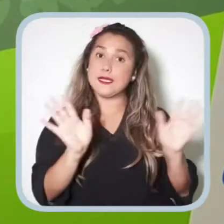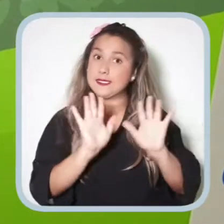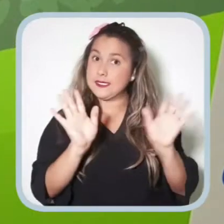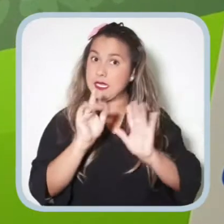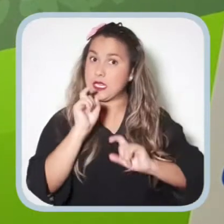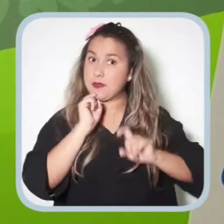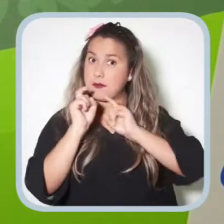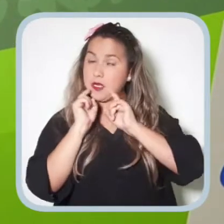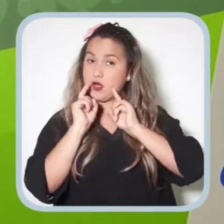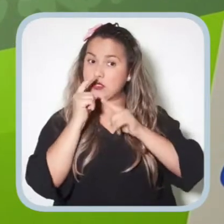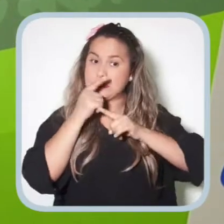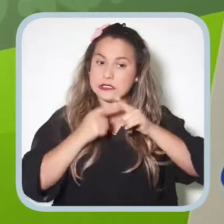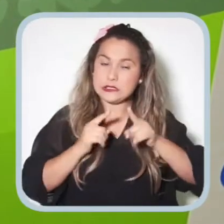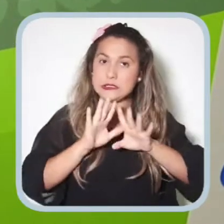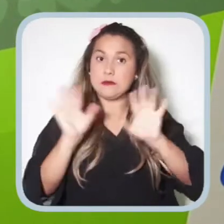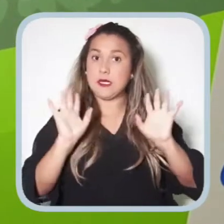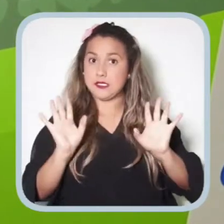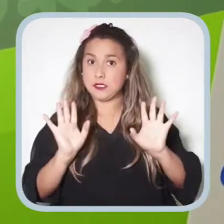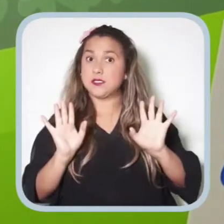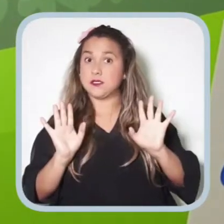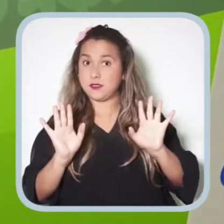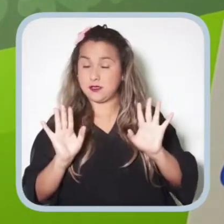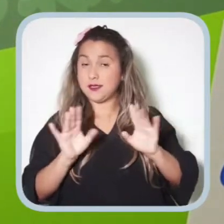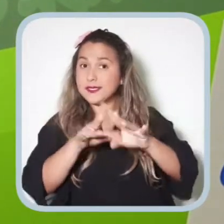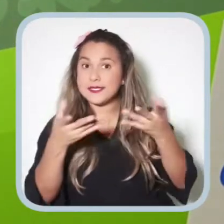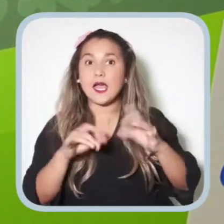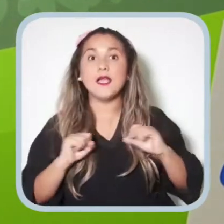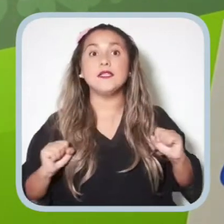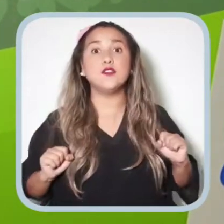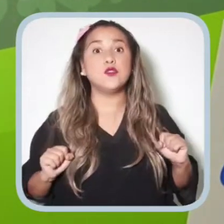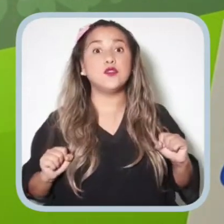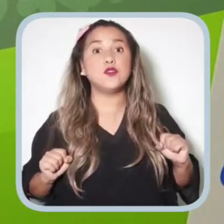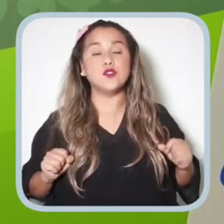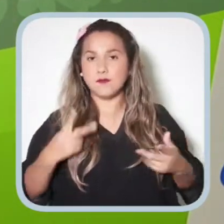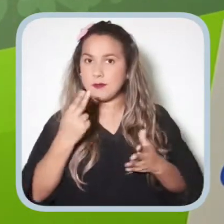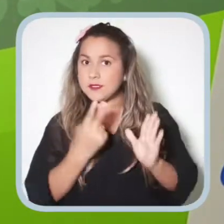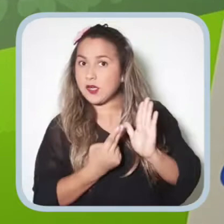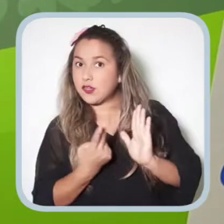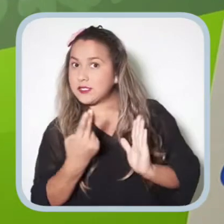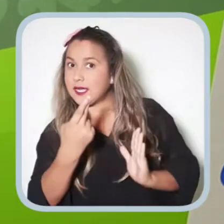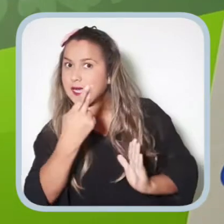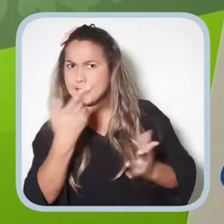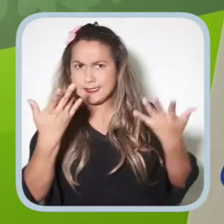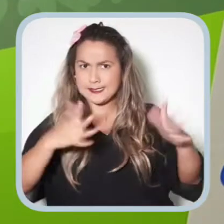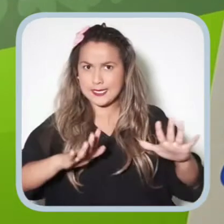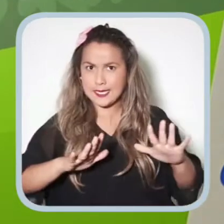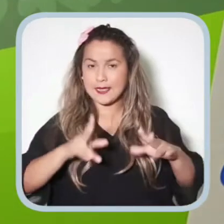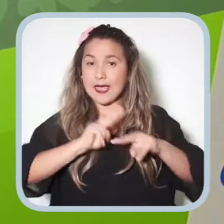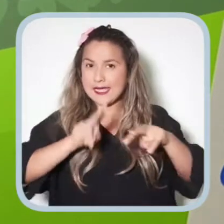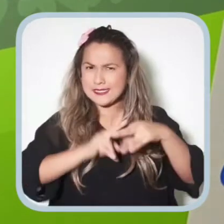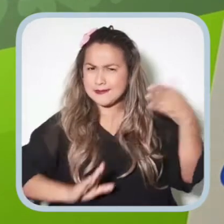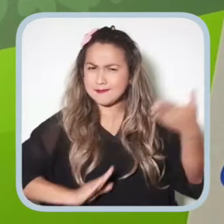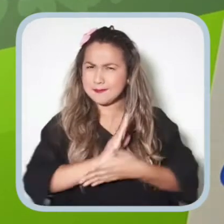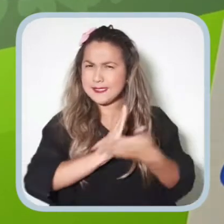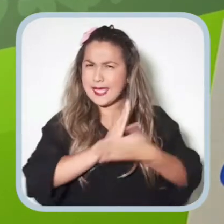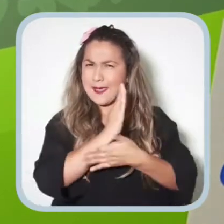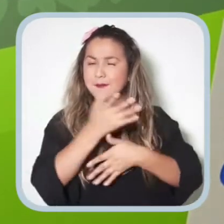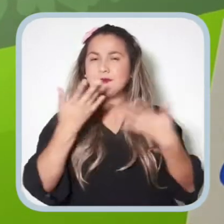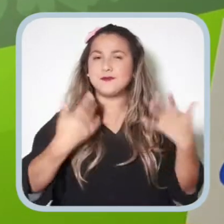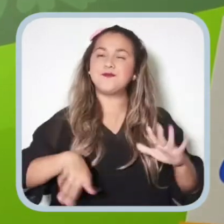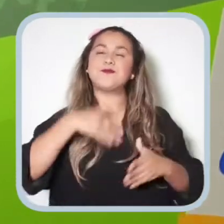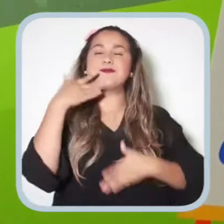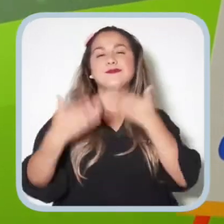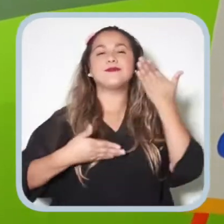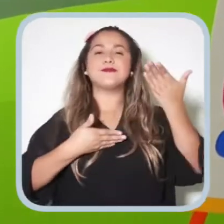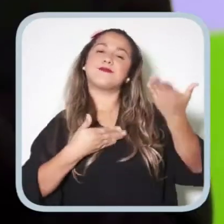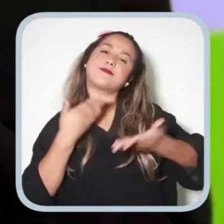pasar. ¿Están listos? Vamos a cortar, manos a la obra, comenzamos. La la la la la la